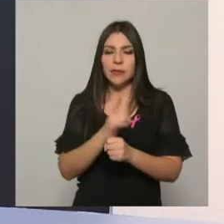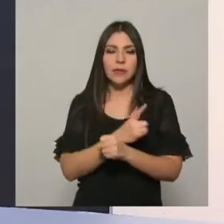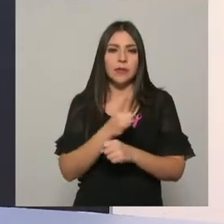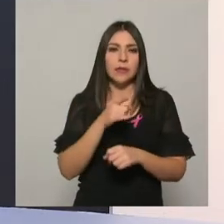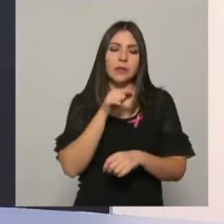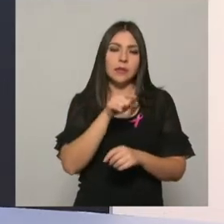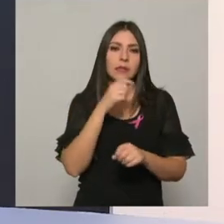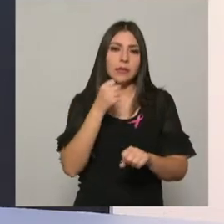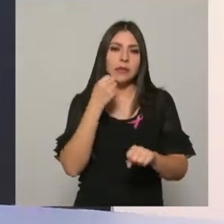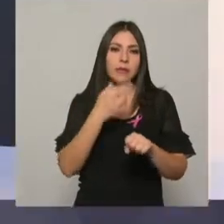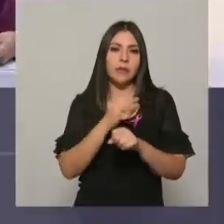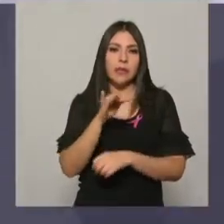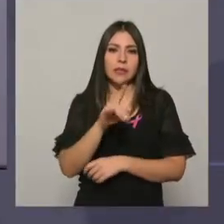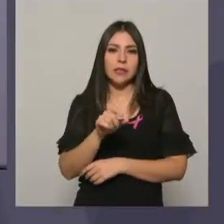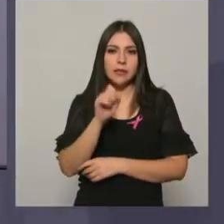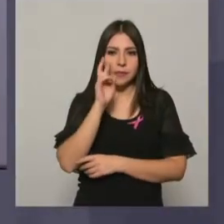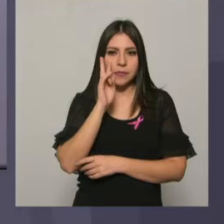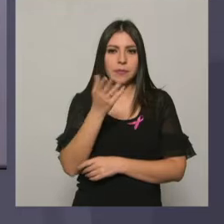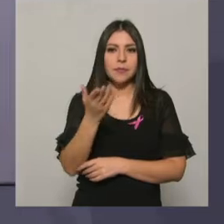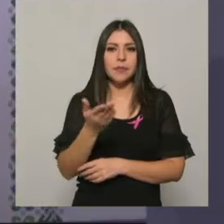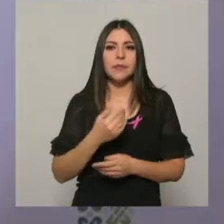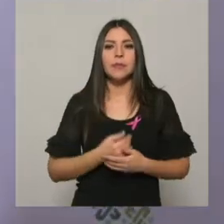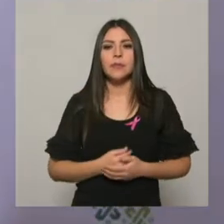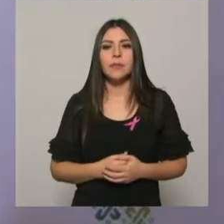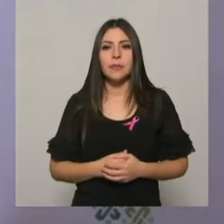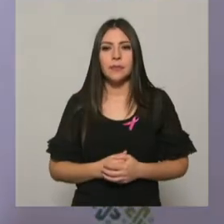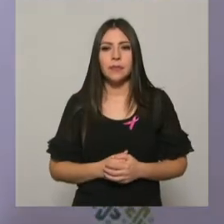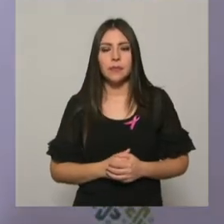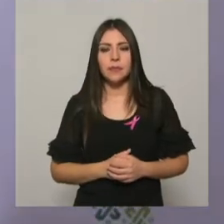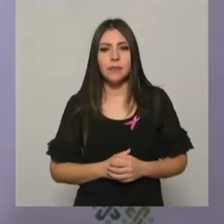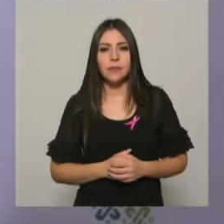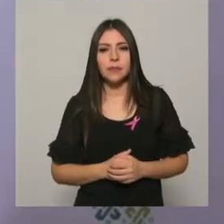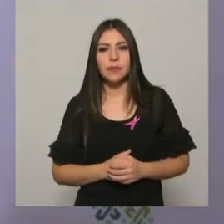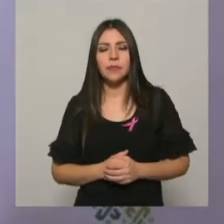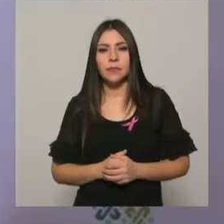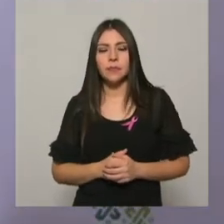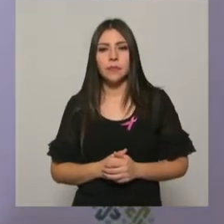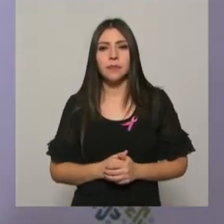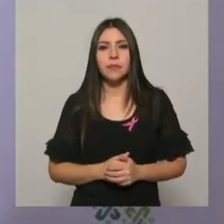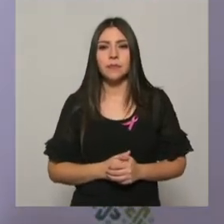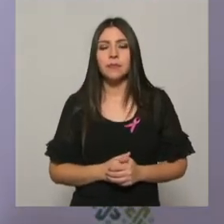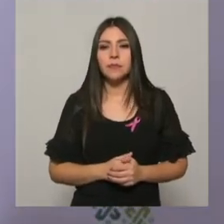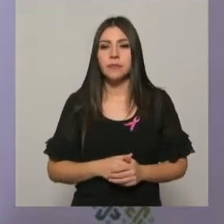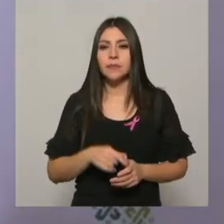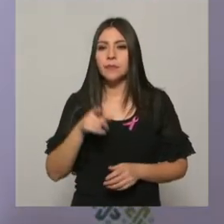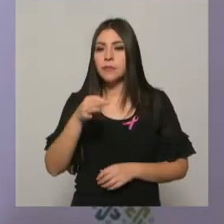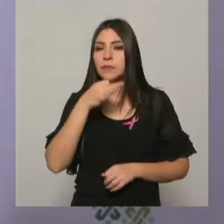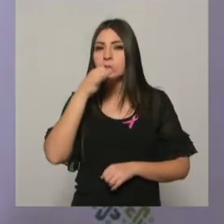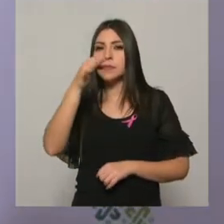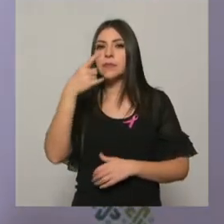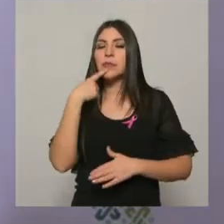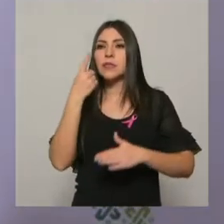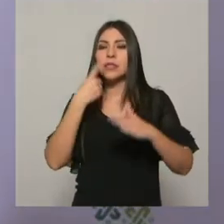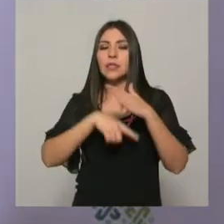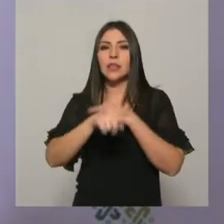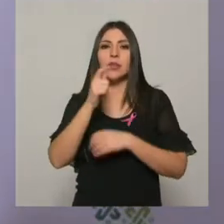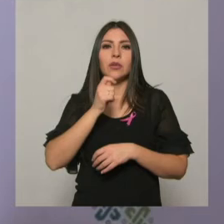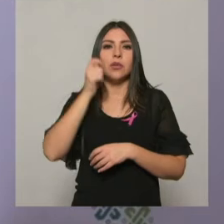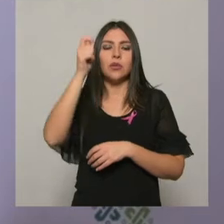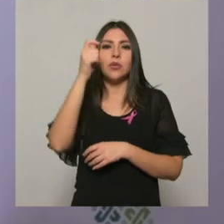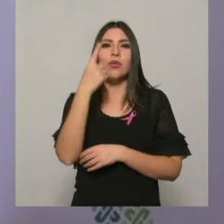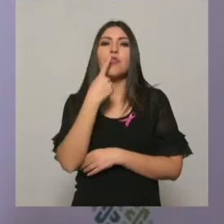de Finanzas. Escuchemos con atención. La ficha roja de la Interpol abarca varios países, entonces ahí